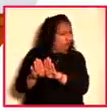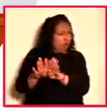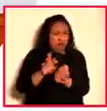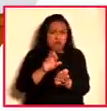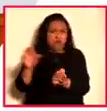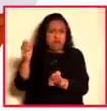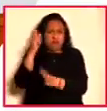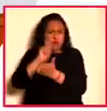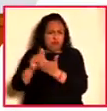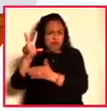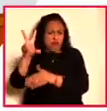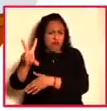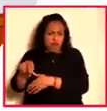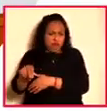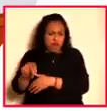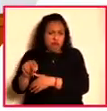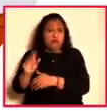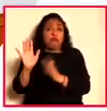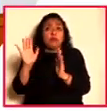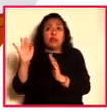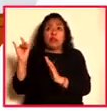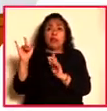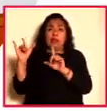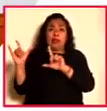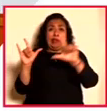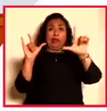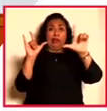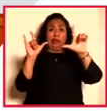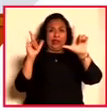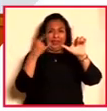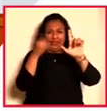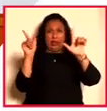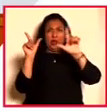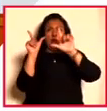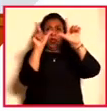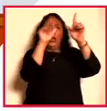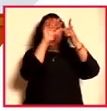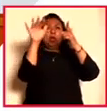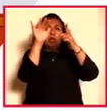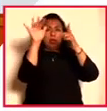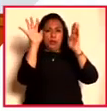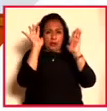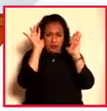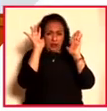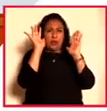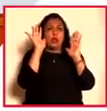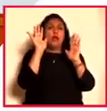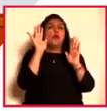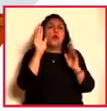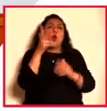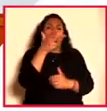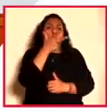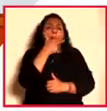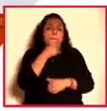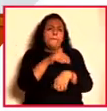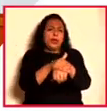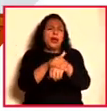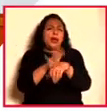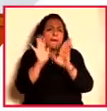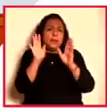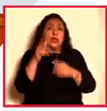hombres. Colgado en la entrada hay un letrero en el que se lee Men Friendly. Ese es el privilegio que tenemos,